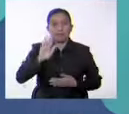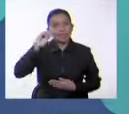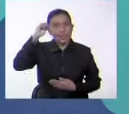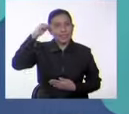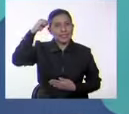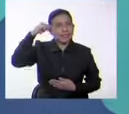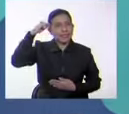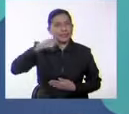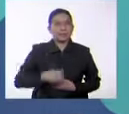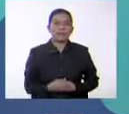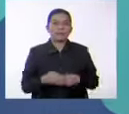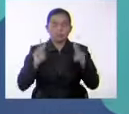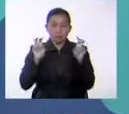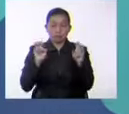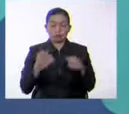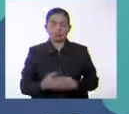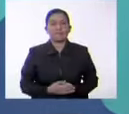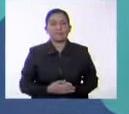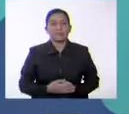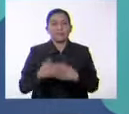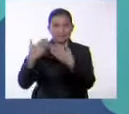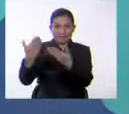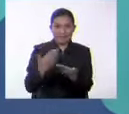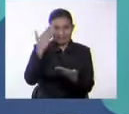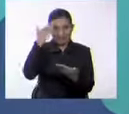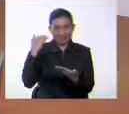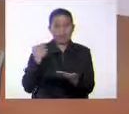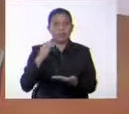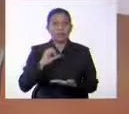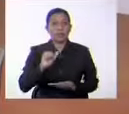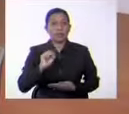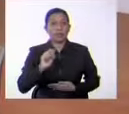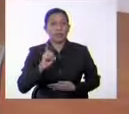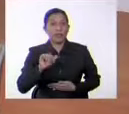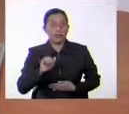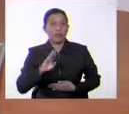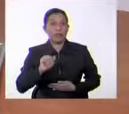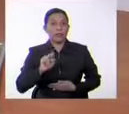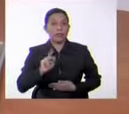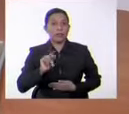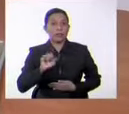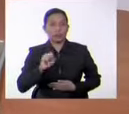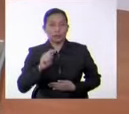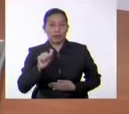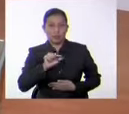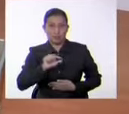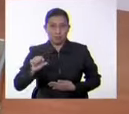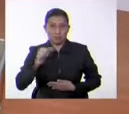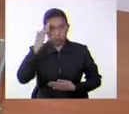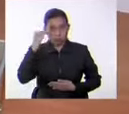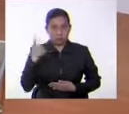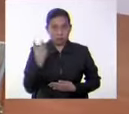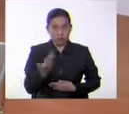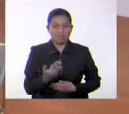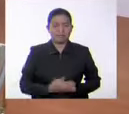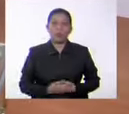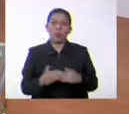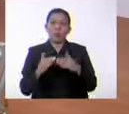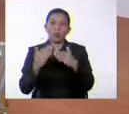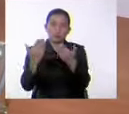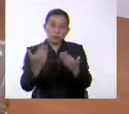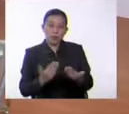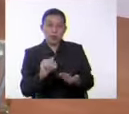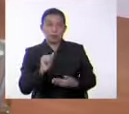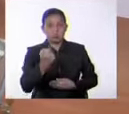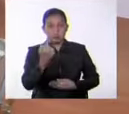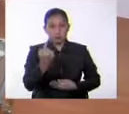la temática. Bienvenida, Candy Bautista. Muchas gracias, Eduard. También queremos darle la bienvenida a Federico Paredes, que nos